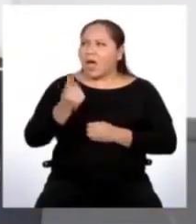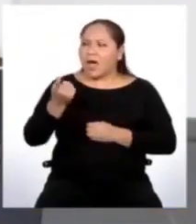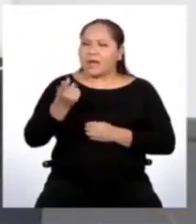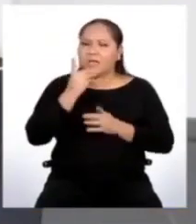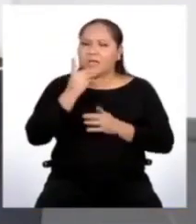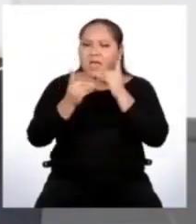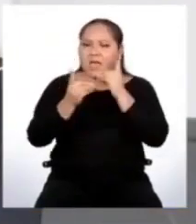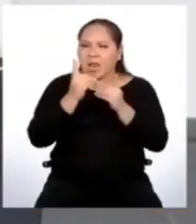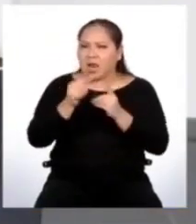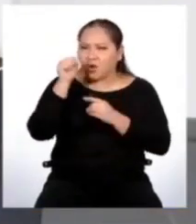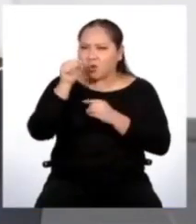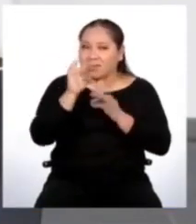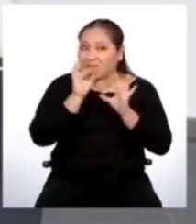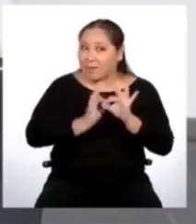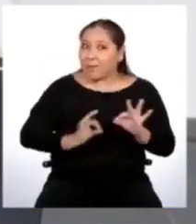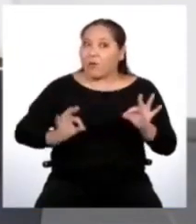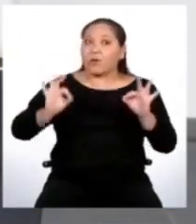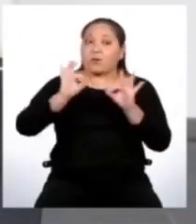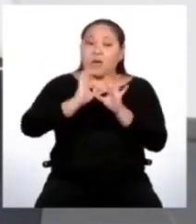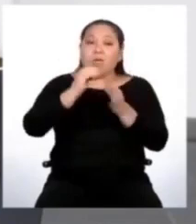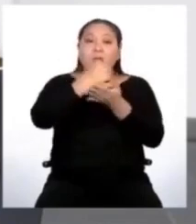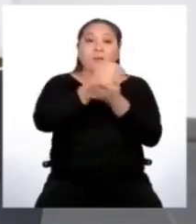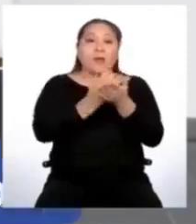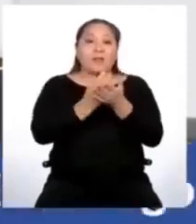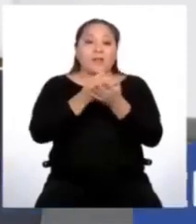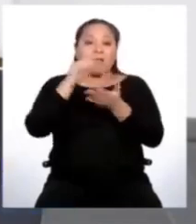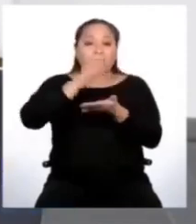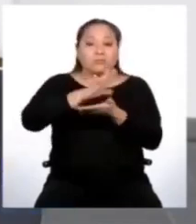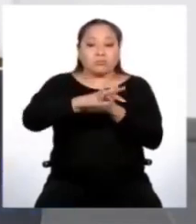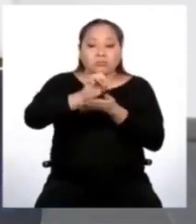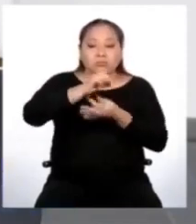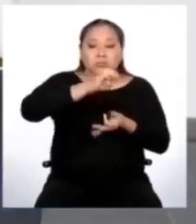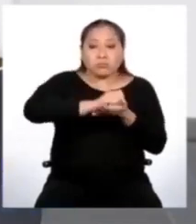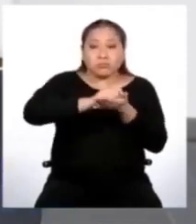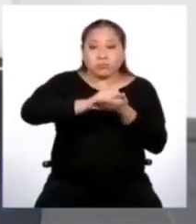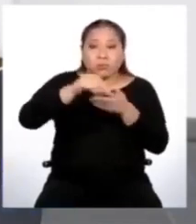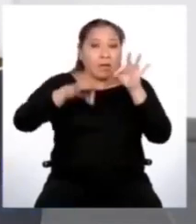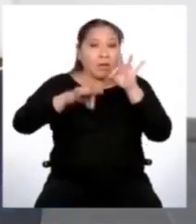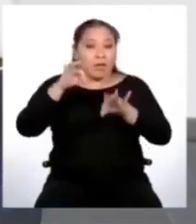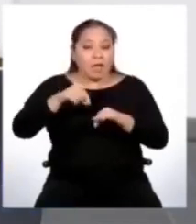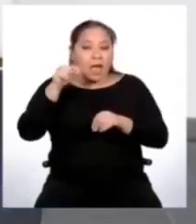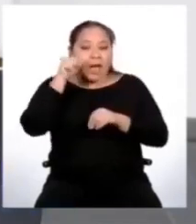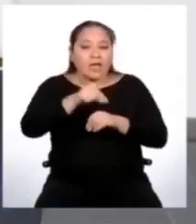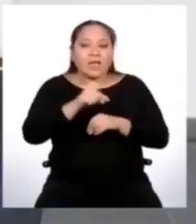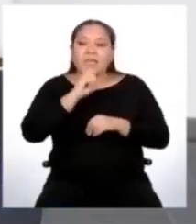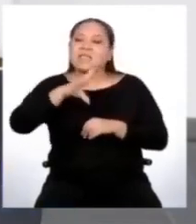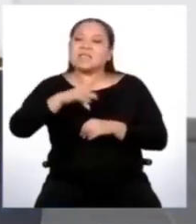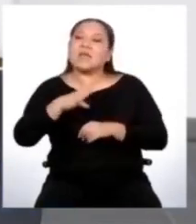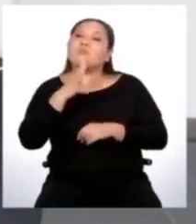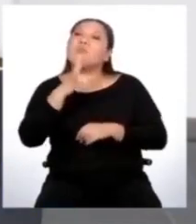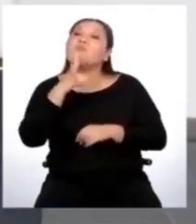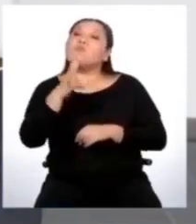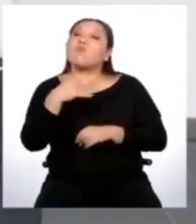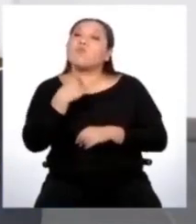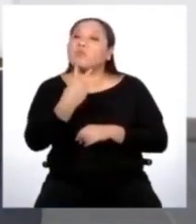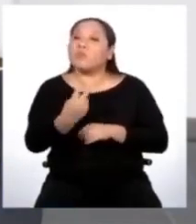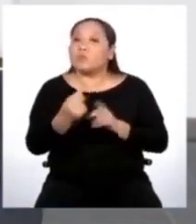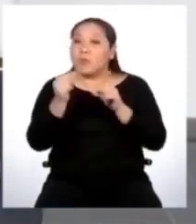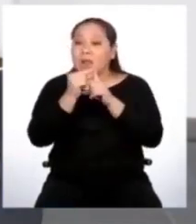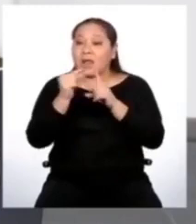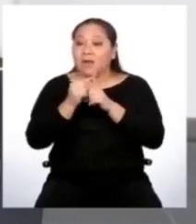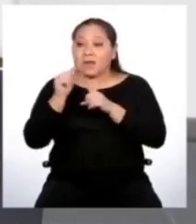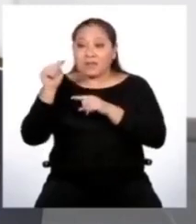es una parte muy importante del guión, porque contiene lo que se expresará verbalmente por los personajes, y es lo que